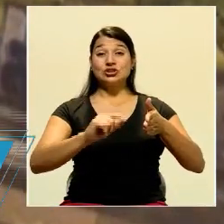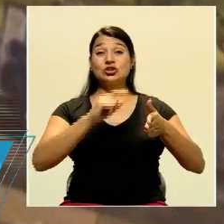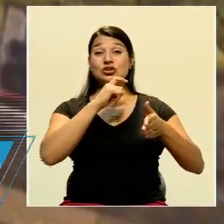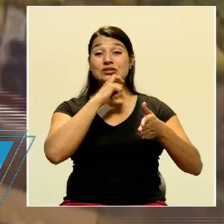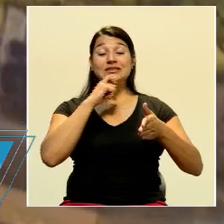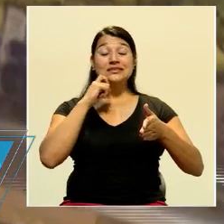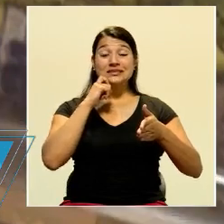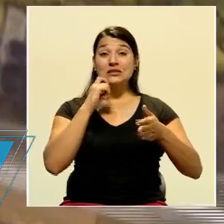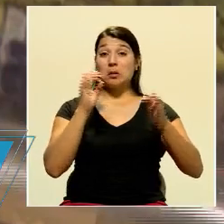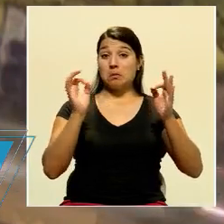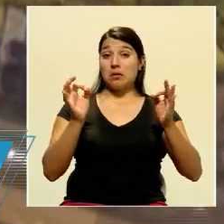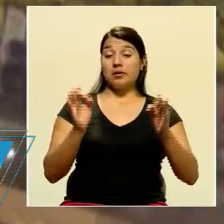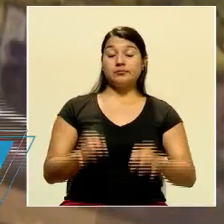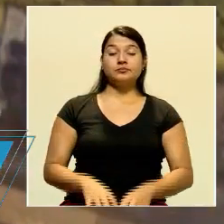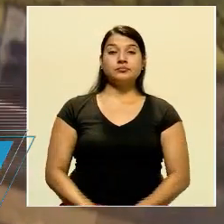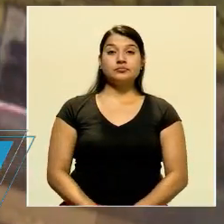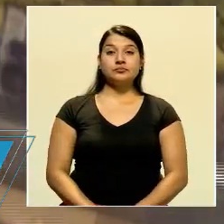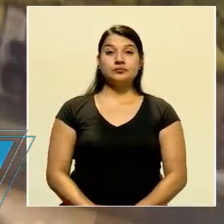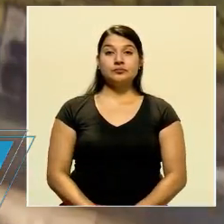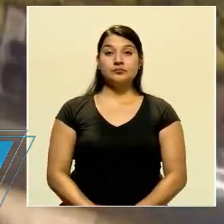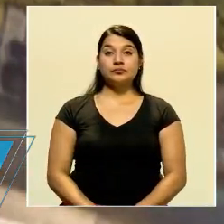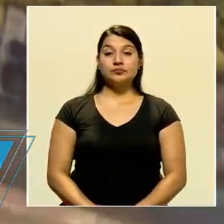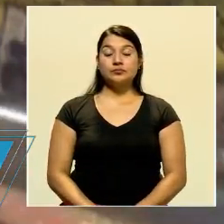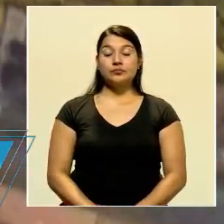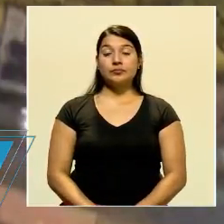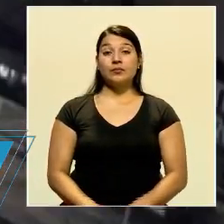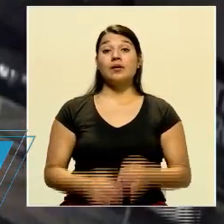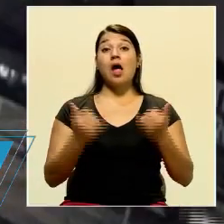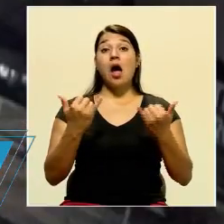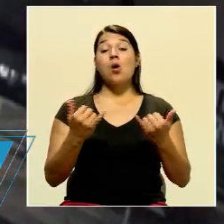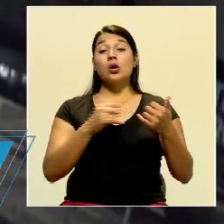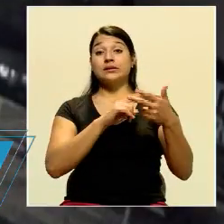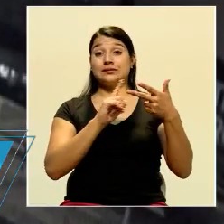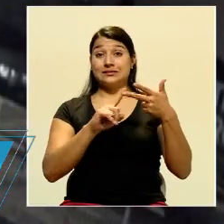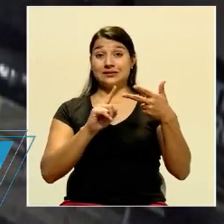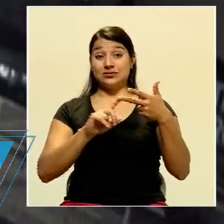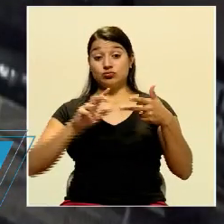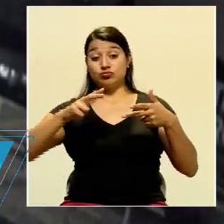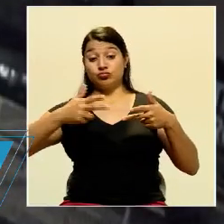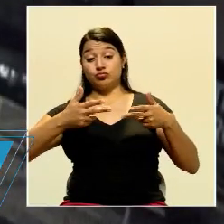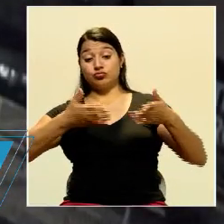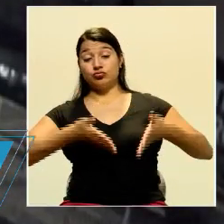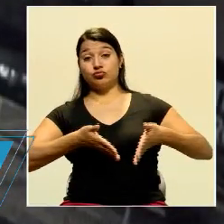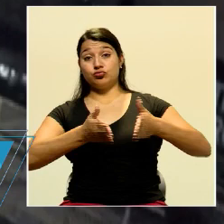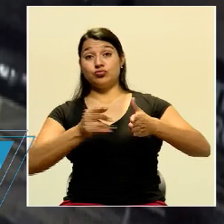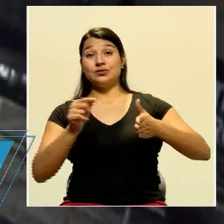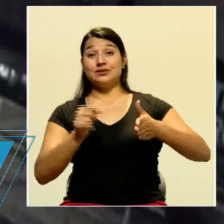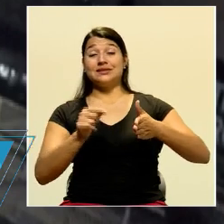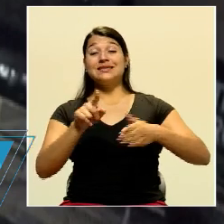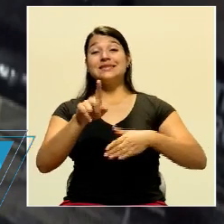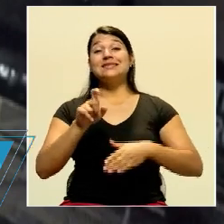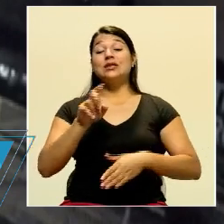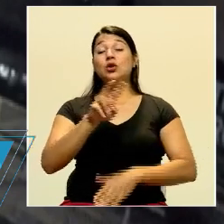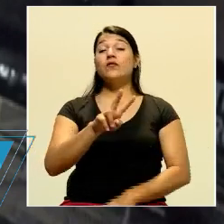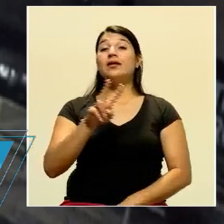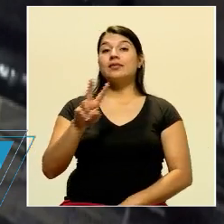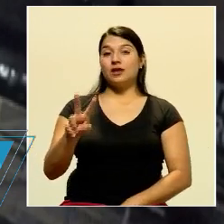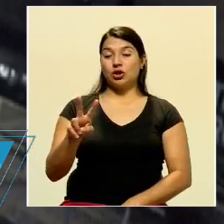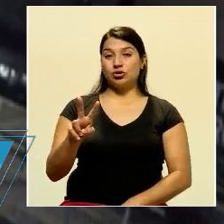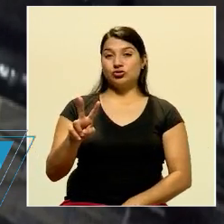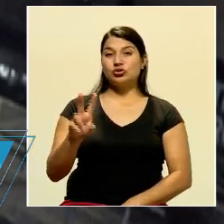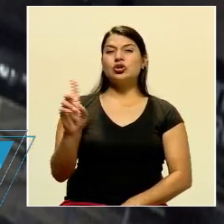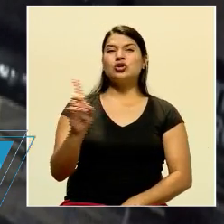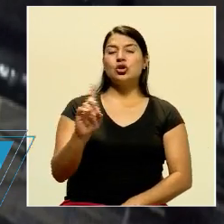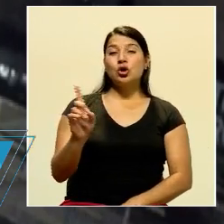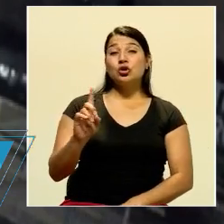tránsito son muy buenas. Nos movemos ahora con la cámara a la ruta 122 en